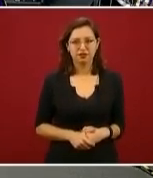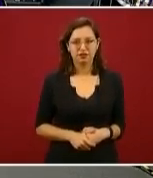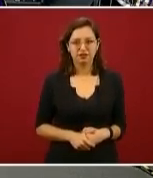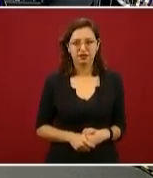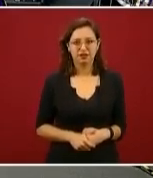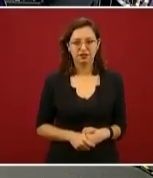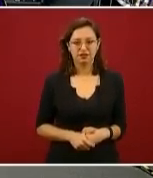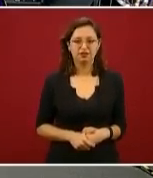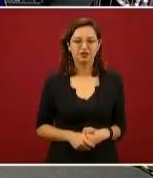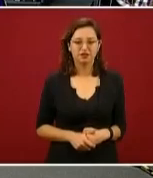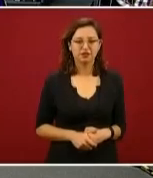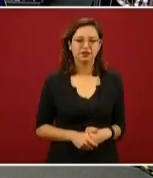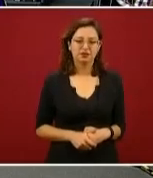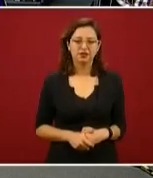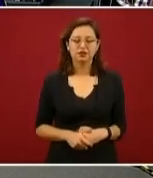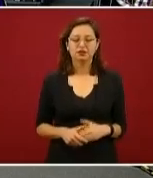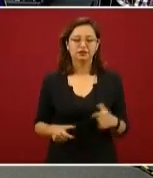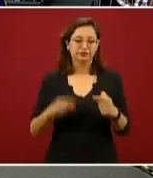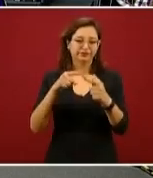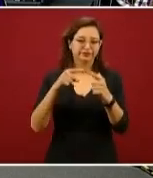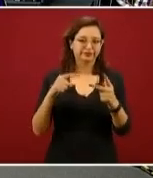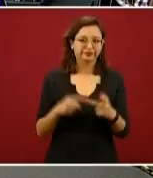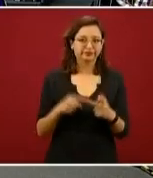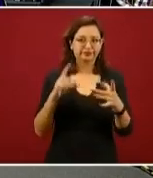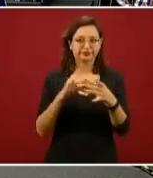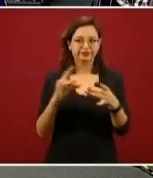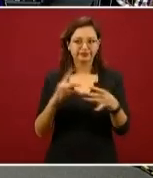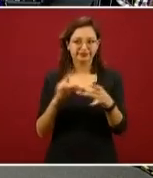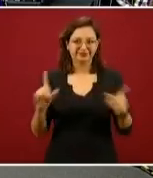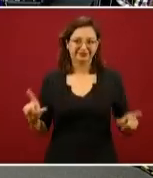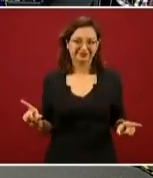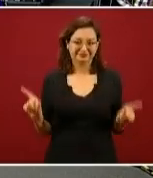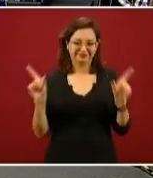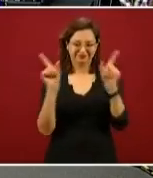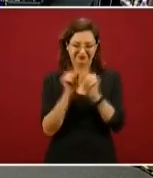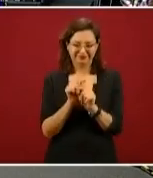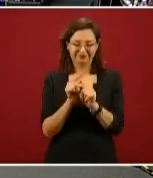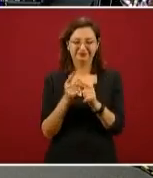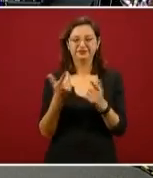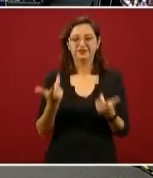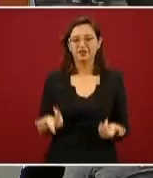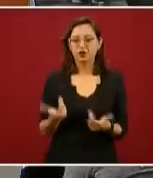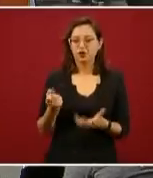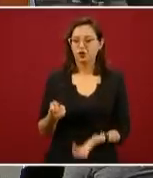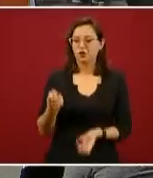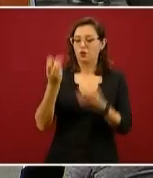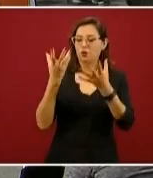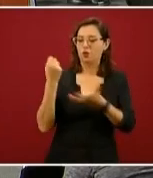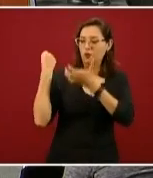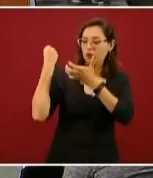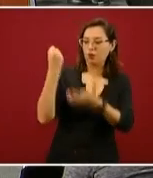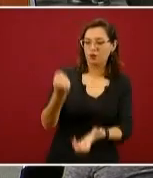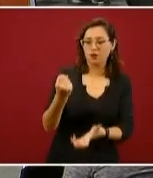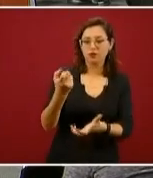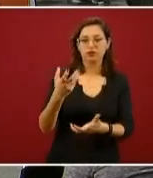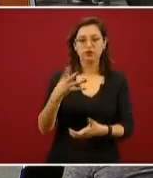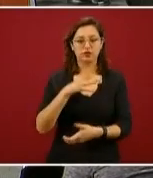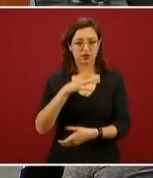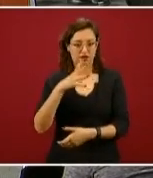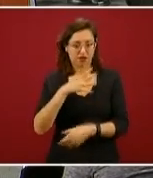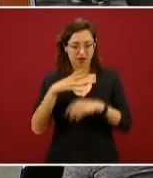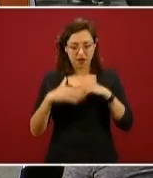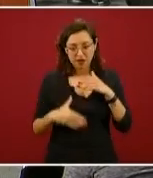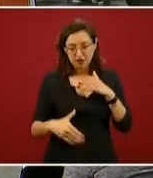Buenos días. Voy a hacer algunos comentarios muy breves sobre la disponibilidad de recursos presupuestarios y financieros para este